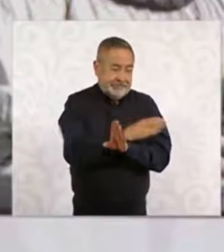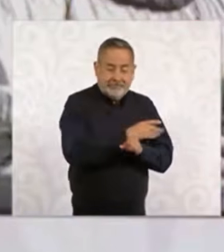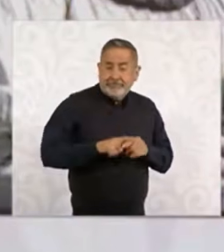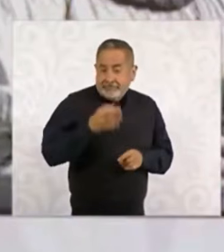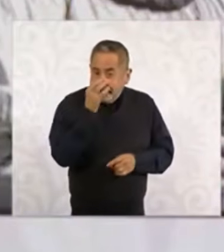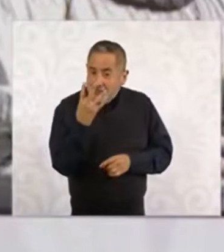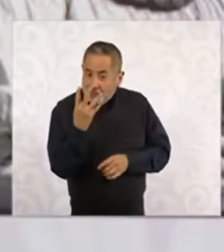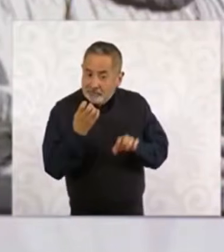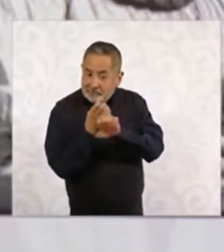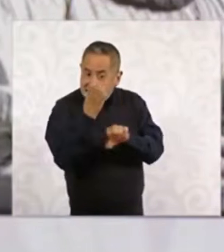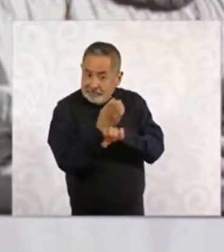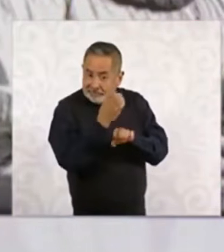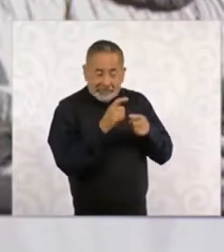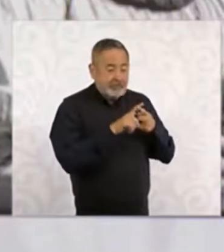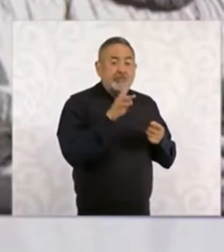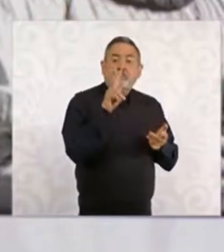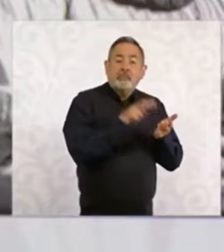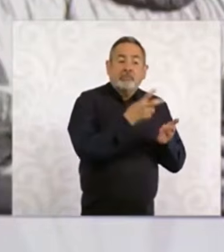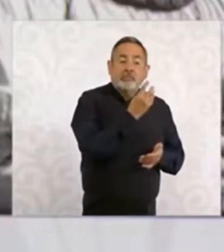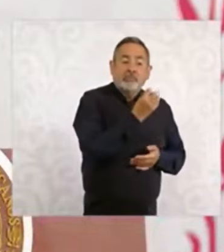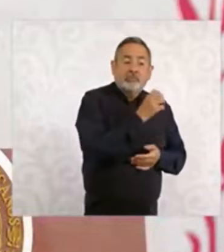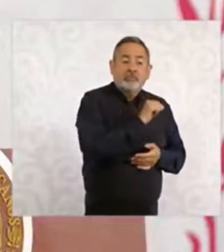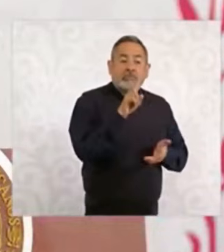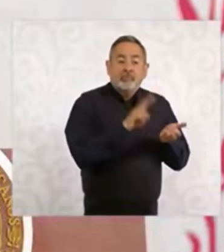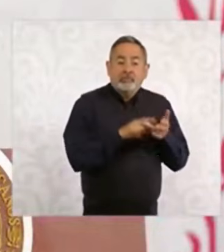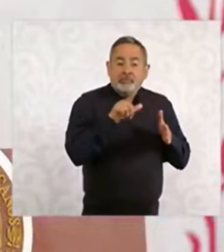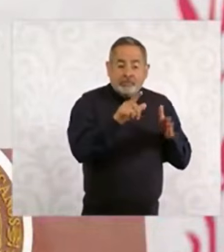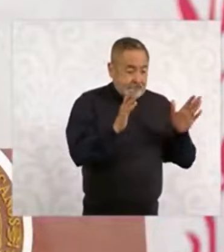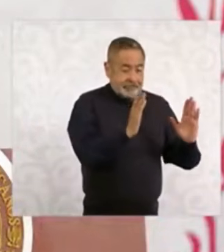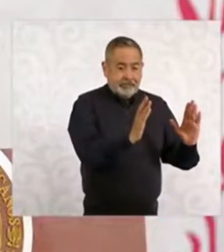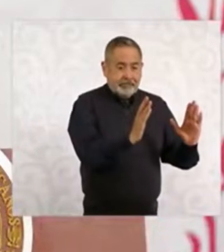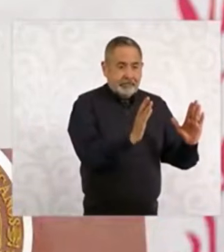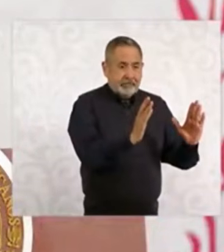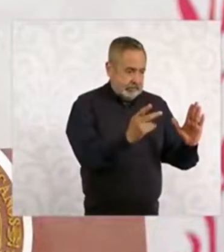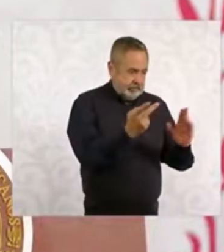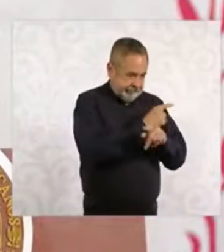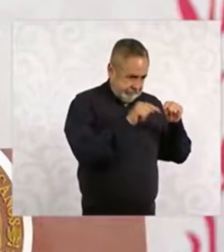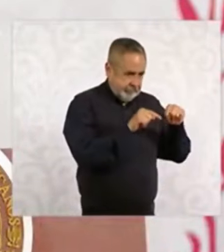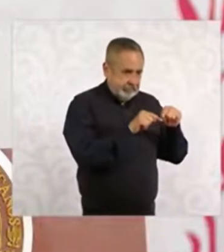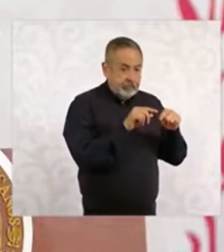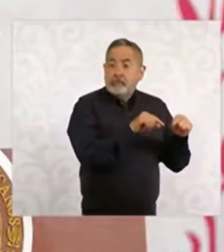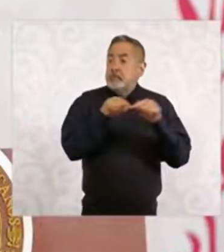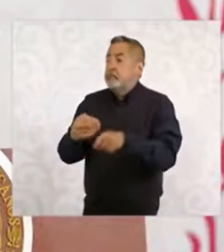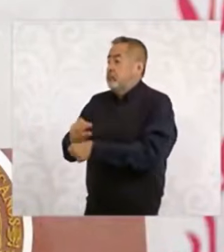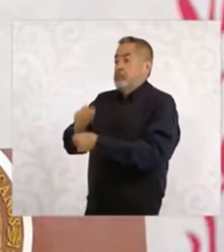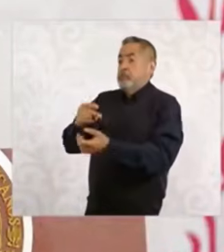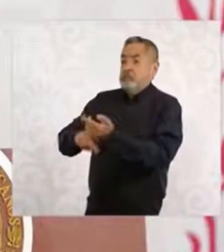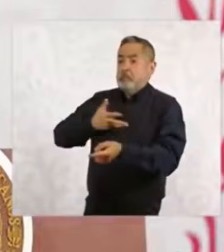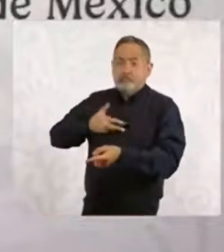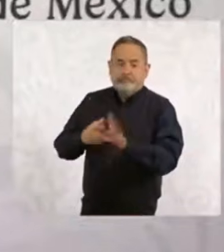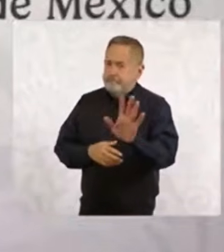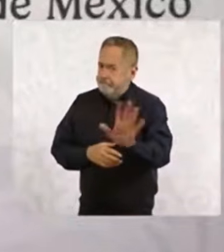de la República, análisis del 2009 al 2017, y hay una extrapolación hasta el 2025. en